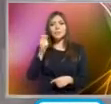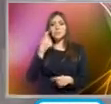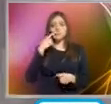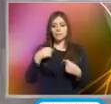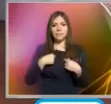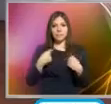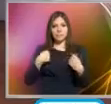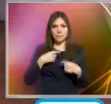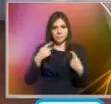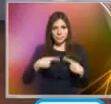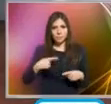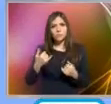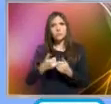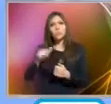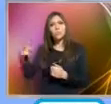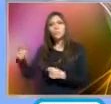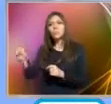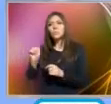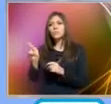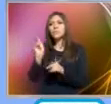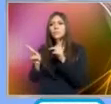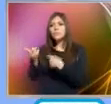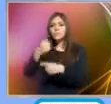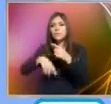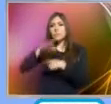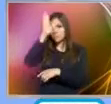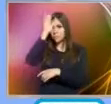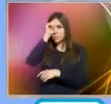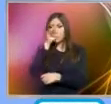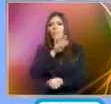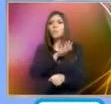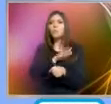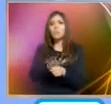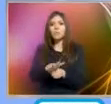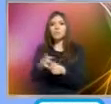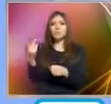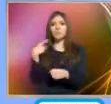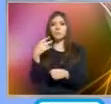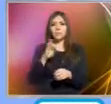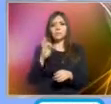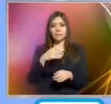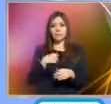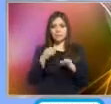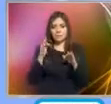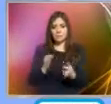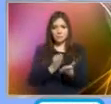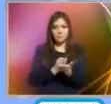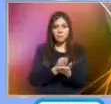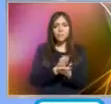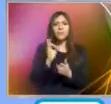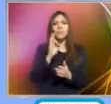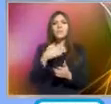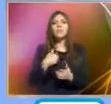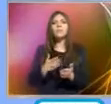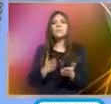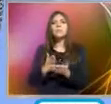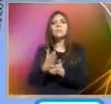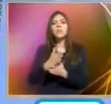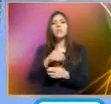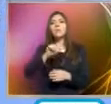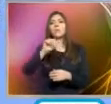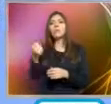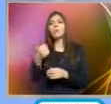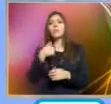entonces estemos de acuerdo. Y llegar como a un punto intermedio en donde, bueno, si ya me paso o te pasas de esto, ya